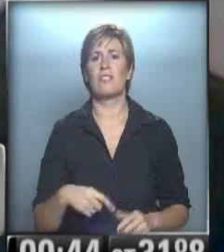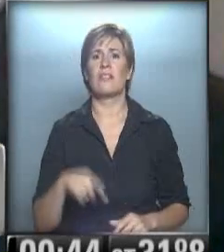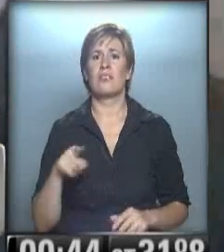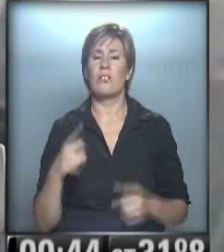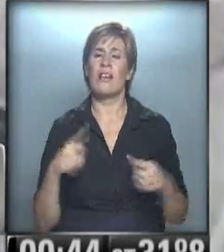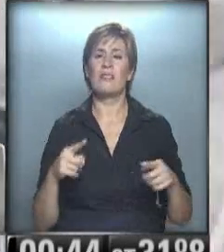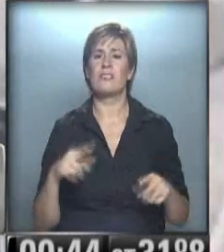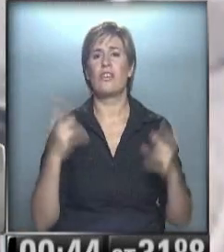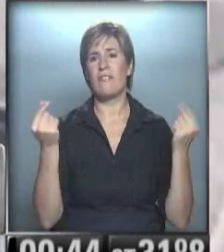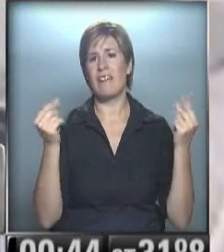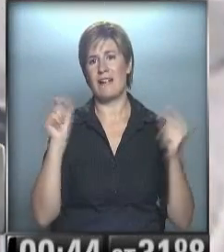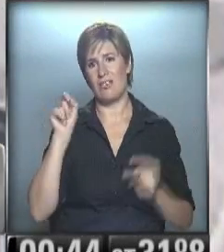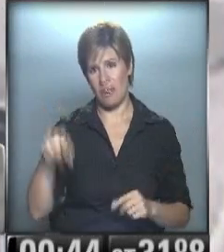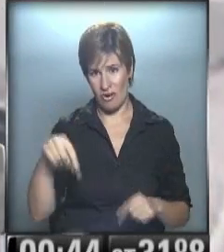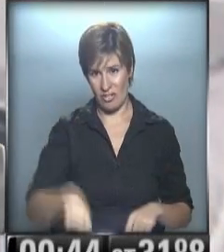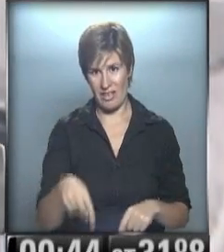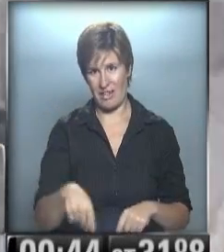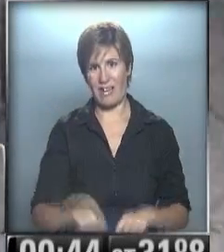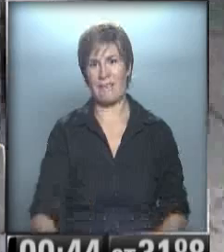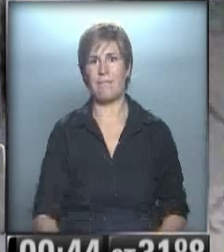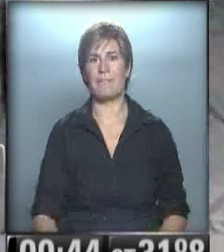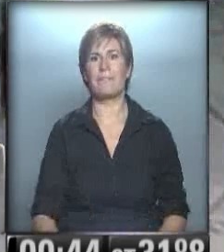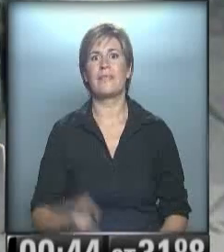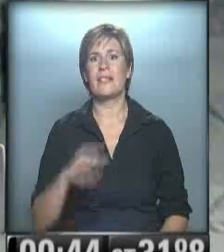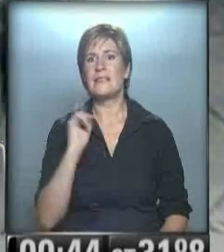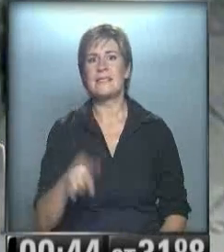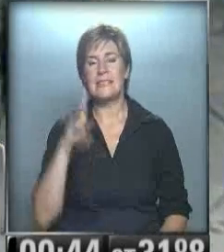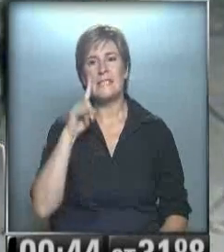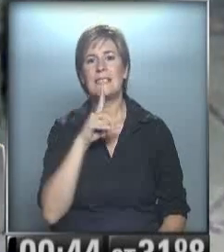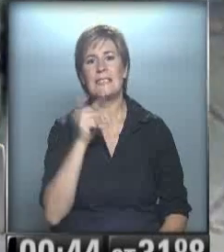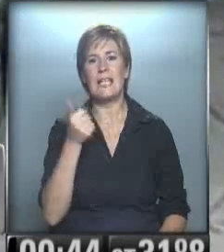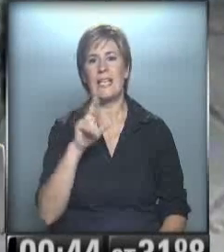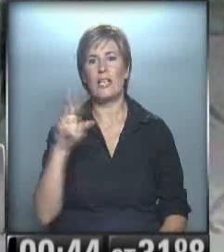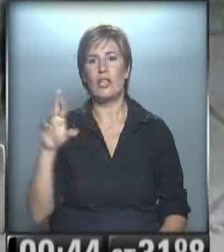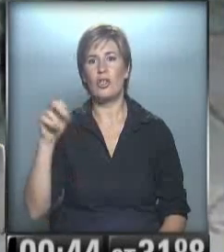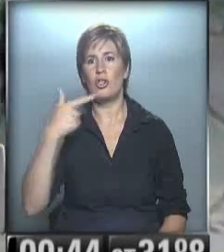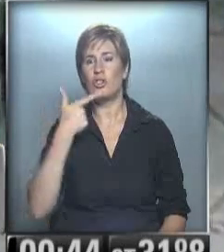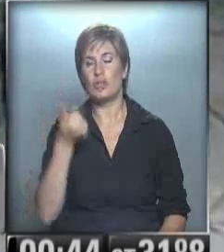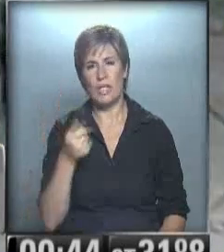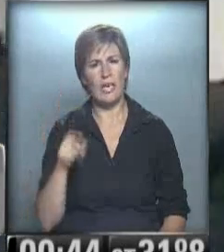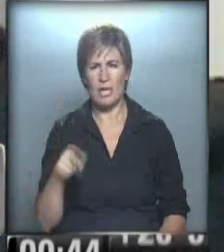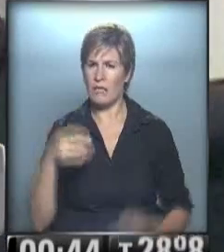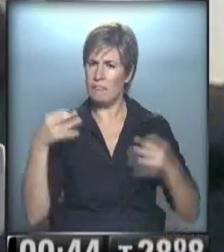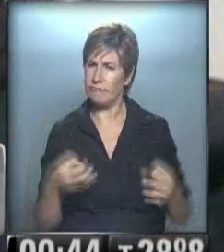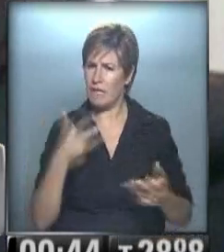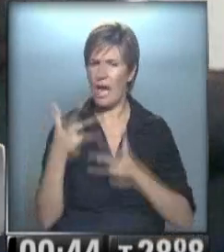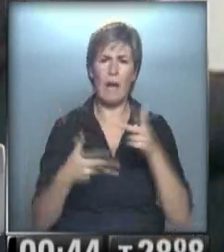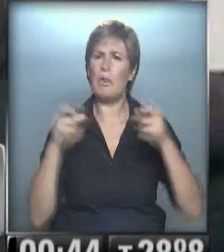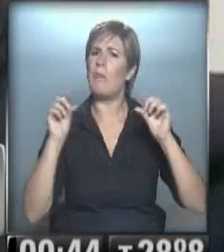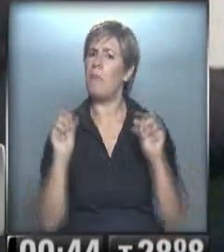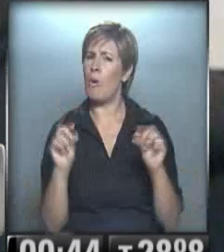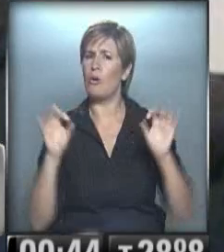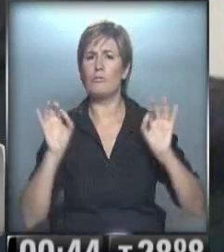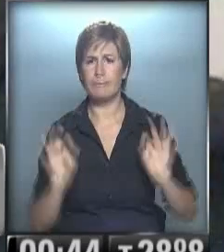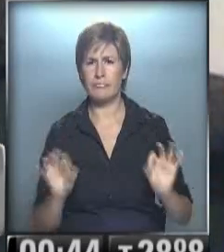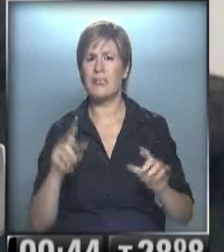y el folclore rioplatense. Zitarrosa fue un hombre sobrio, de pocas palabras, se podría decir que de justas palabras. Trabajó en radio